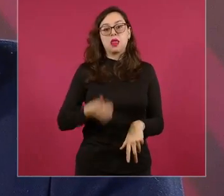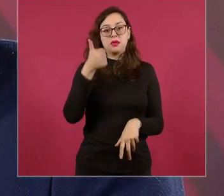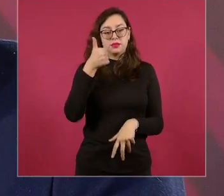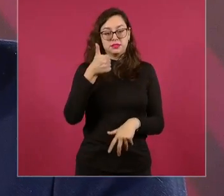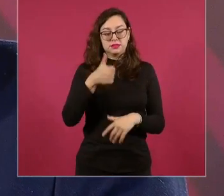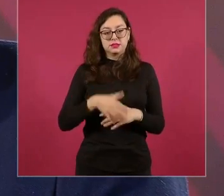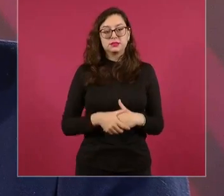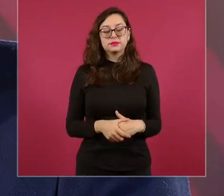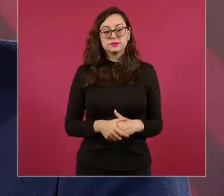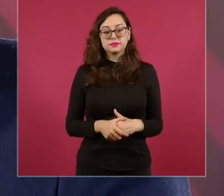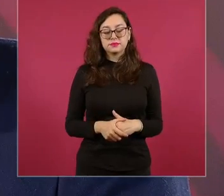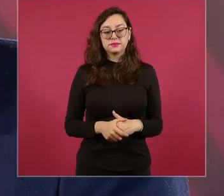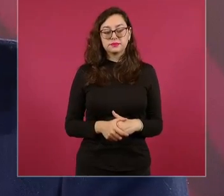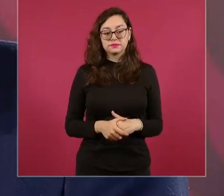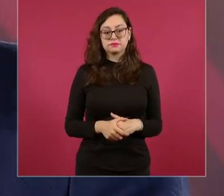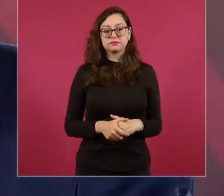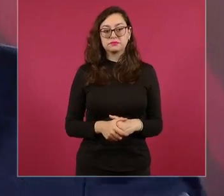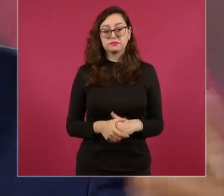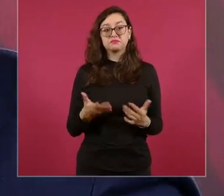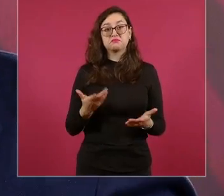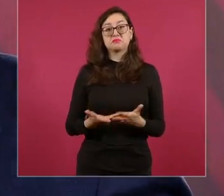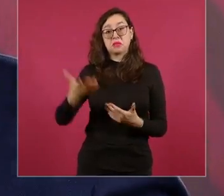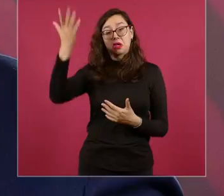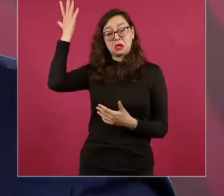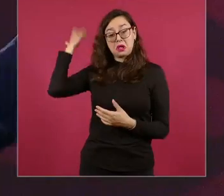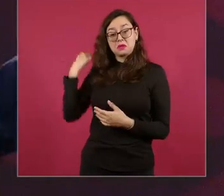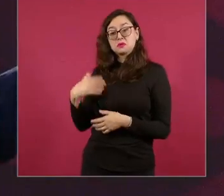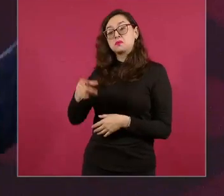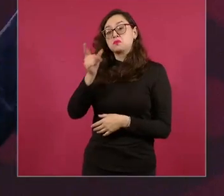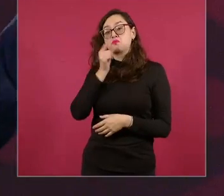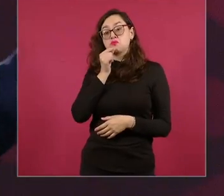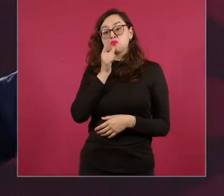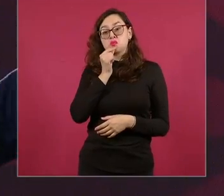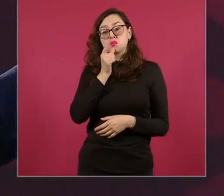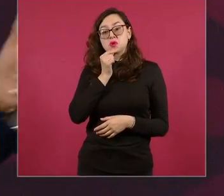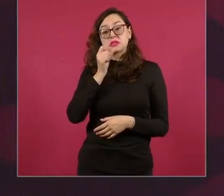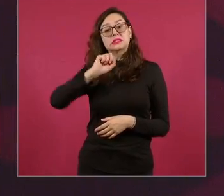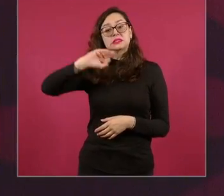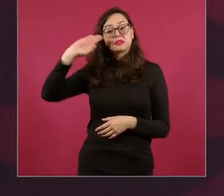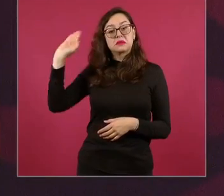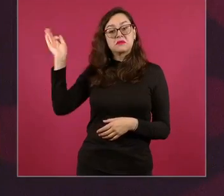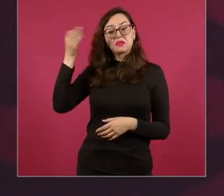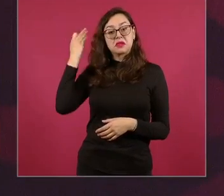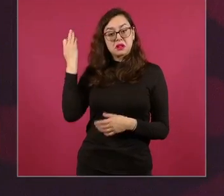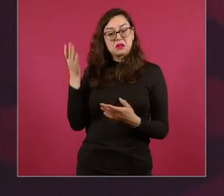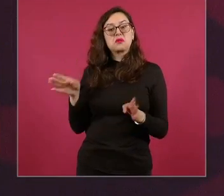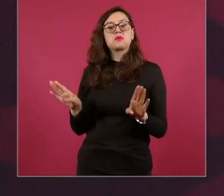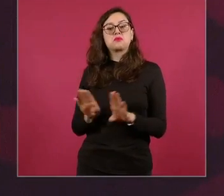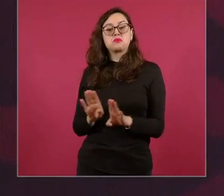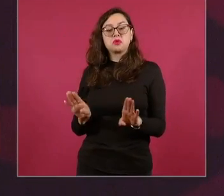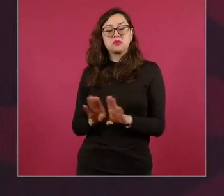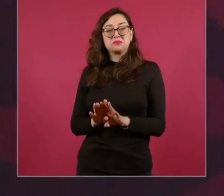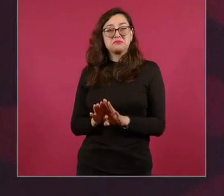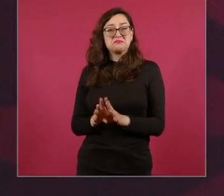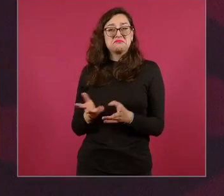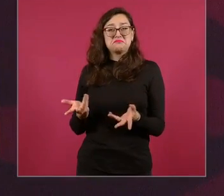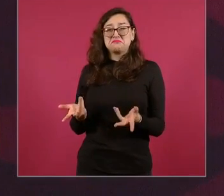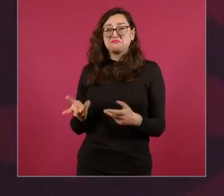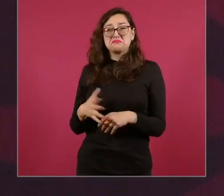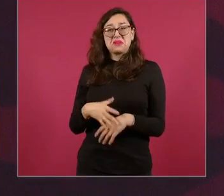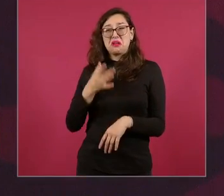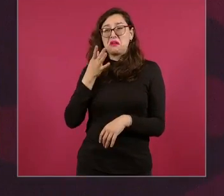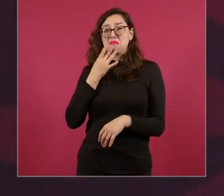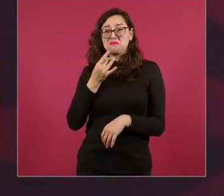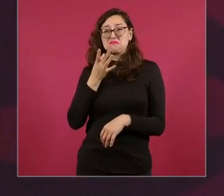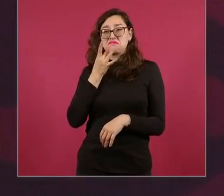la Policía Federal que existía lo más que llegó a tener